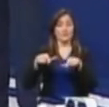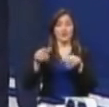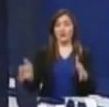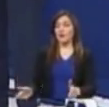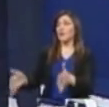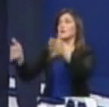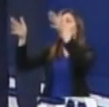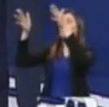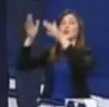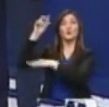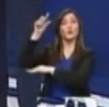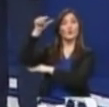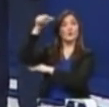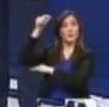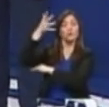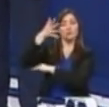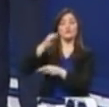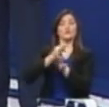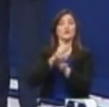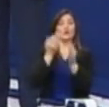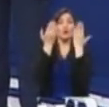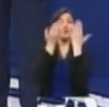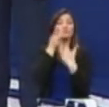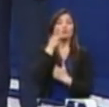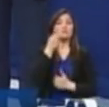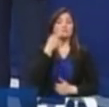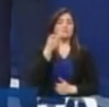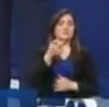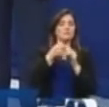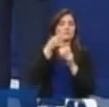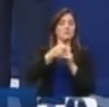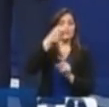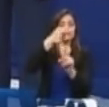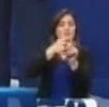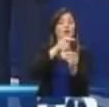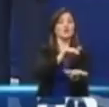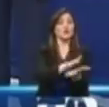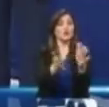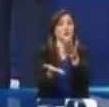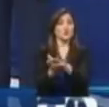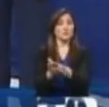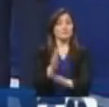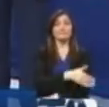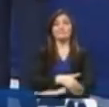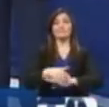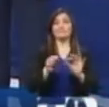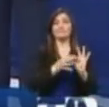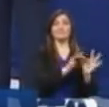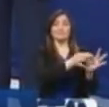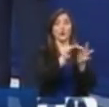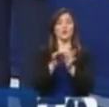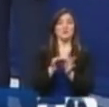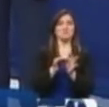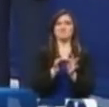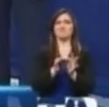plataforma gubernamental. Desde allí funcionarios de obras públicas aseguraron que a finales de noviembre la calle estaría reparada.